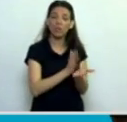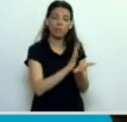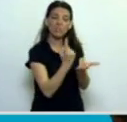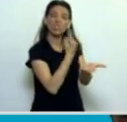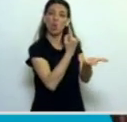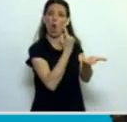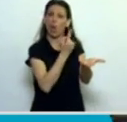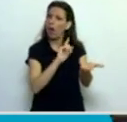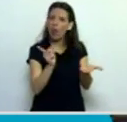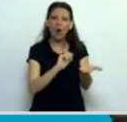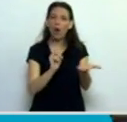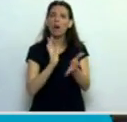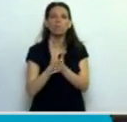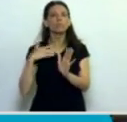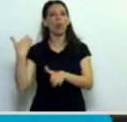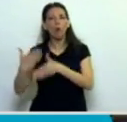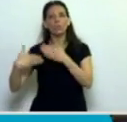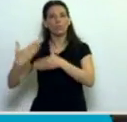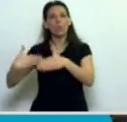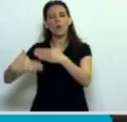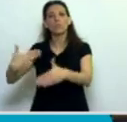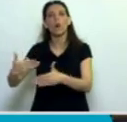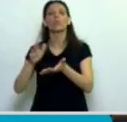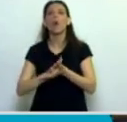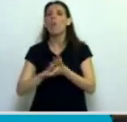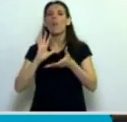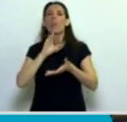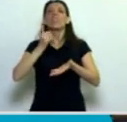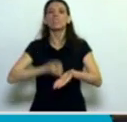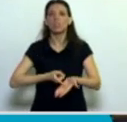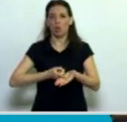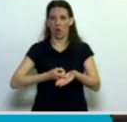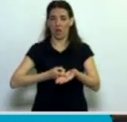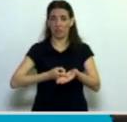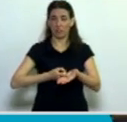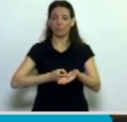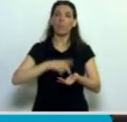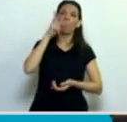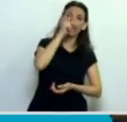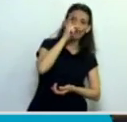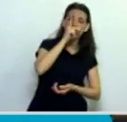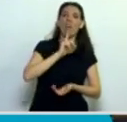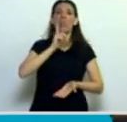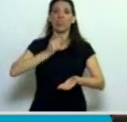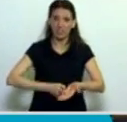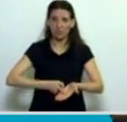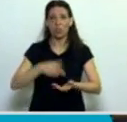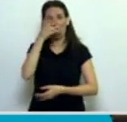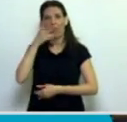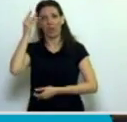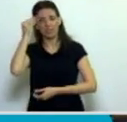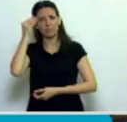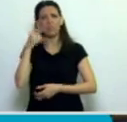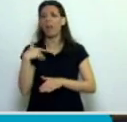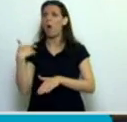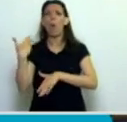aislada. Constituye una continuación de las medidas implementadas por los presidentes Néstor y Cristina Kirchner, un proceso